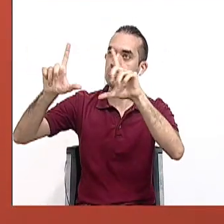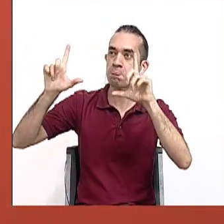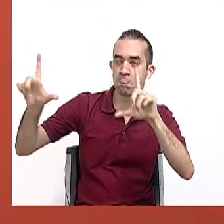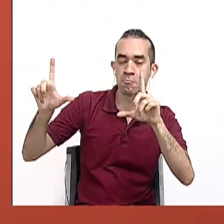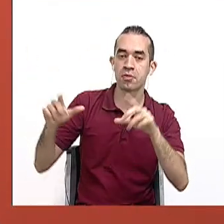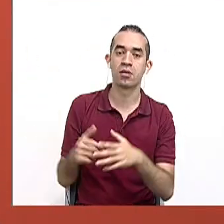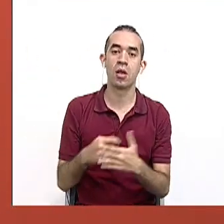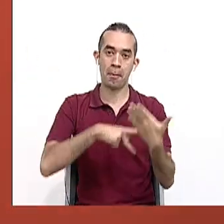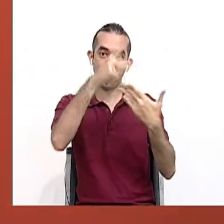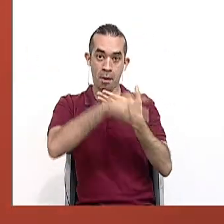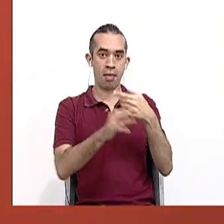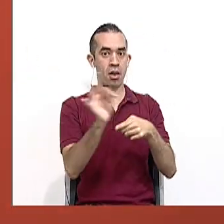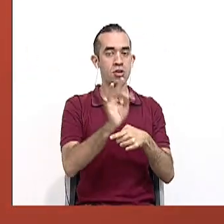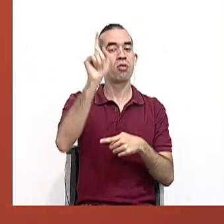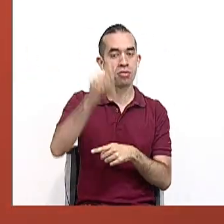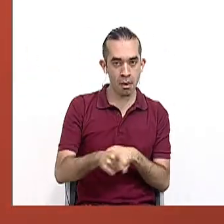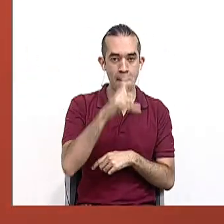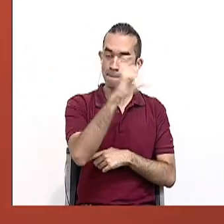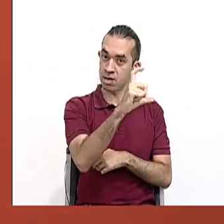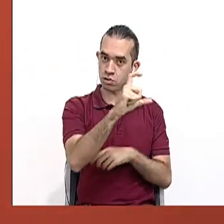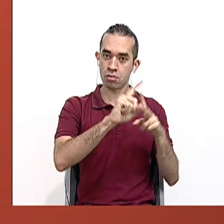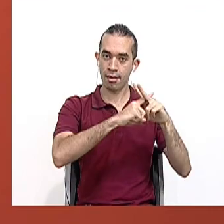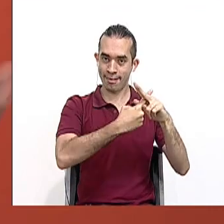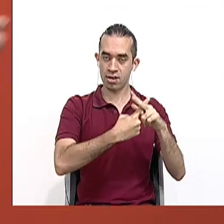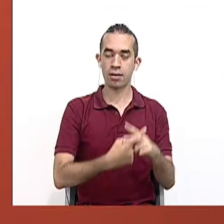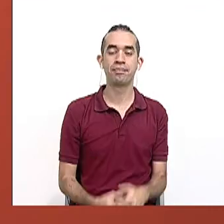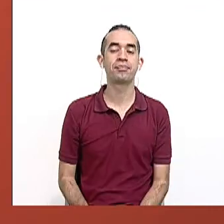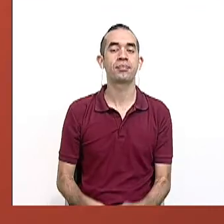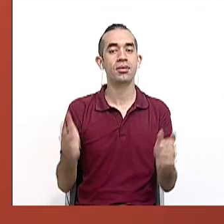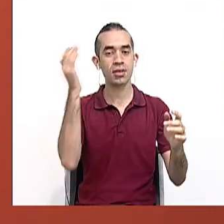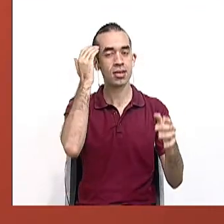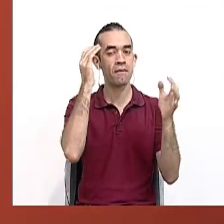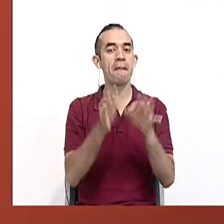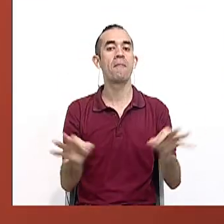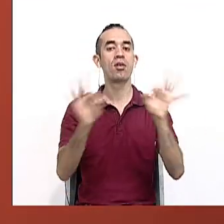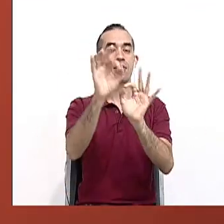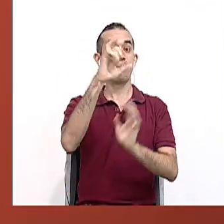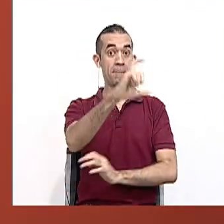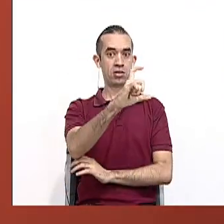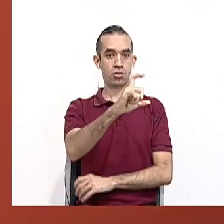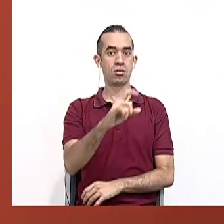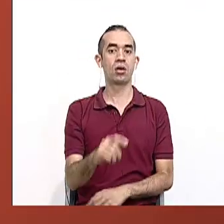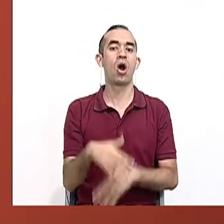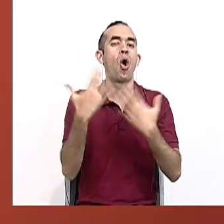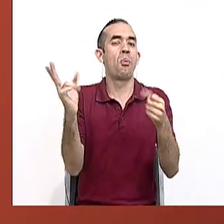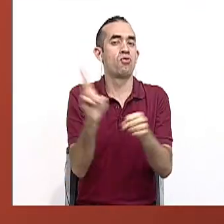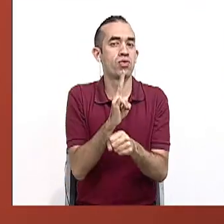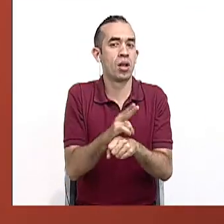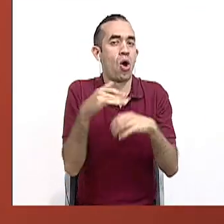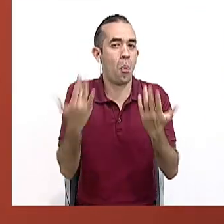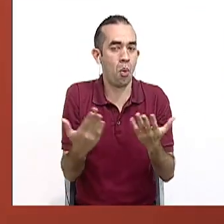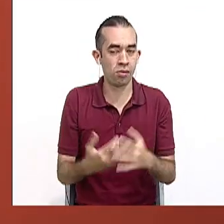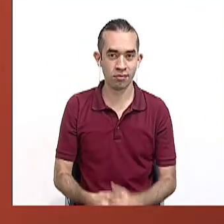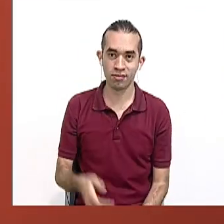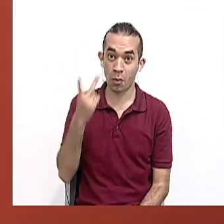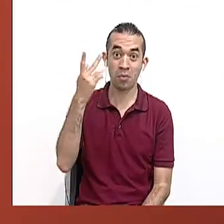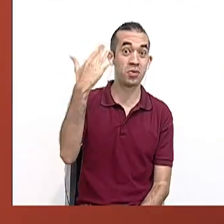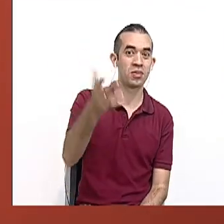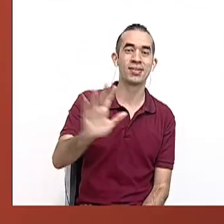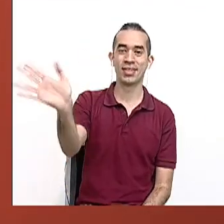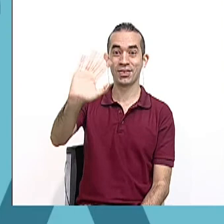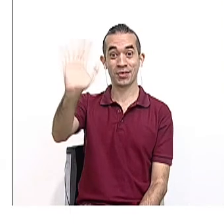con mayúscula inicial. Así que ya sabemos la importancia de la mayúscula y cómo debemos de utilizarlas. Nos vemos. Hasta